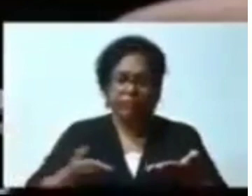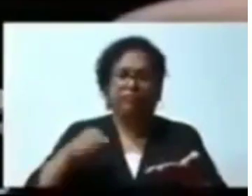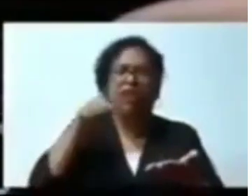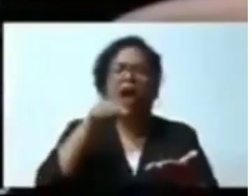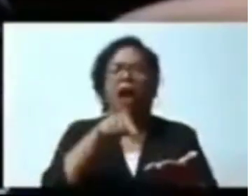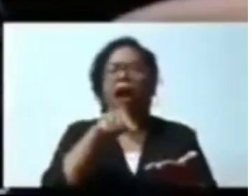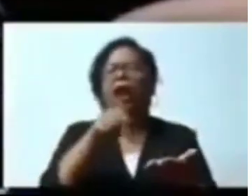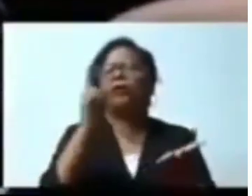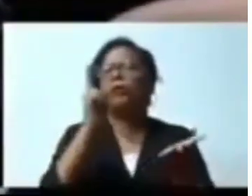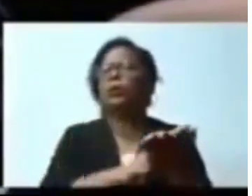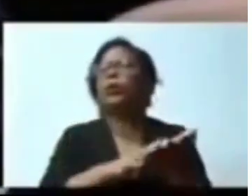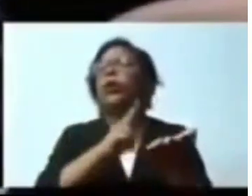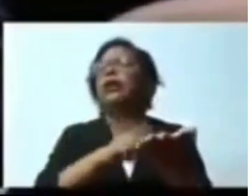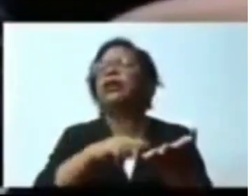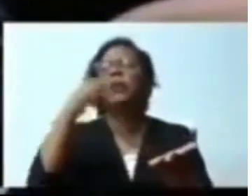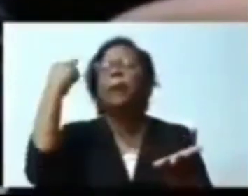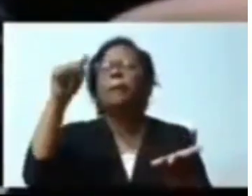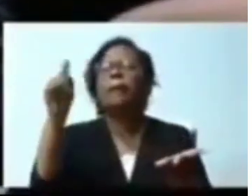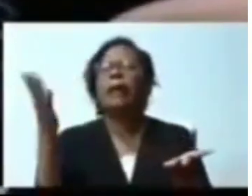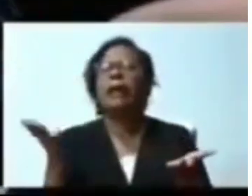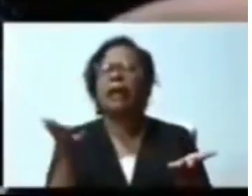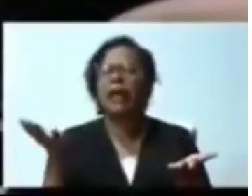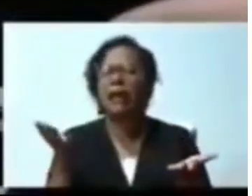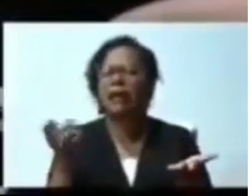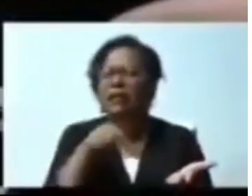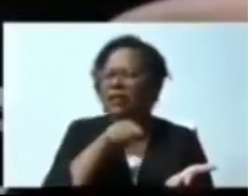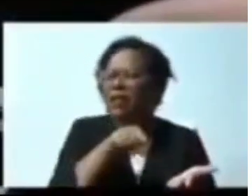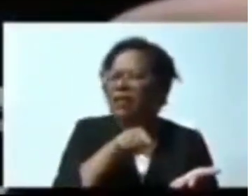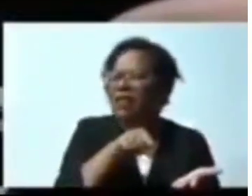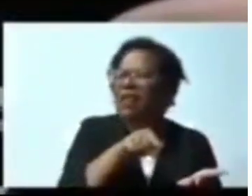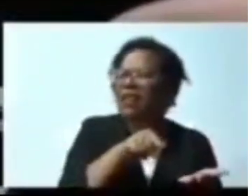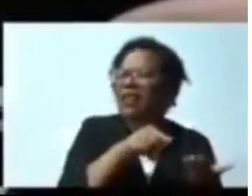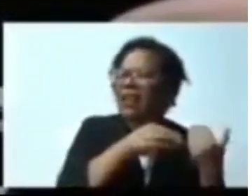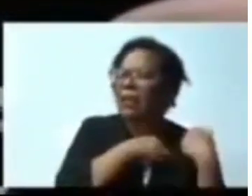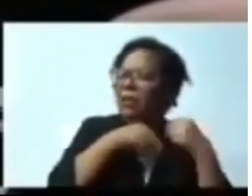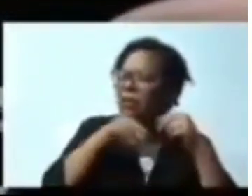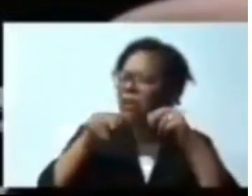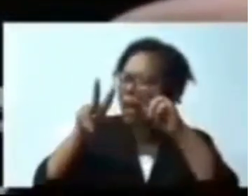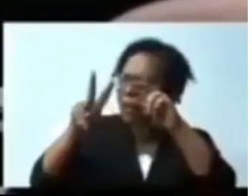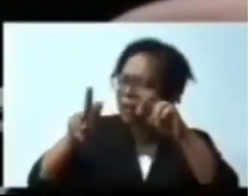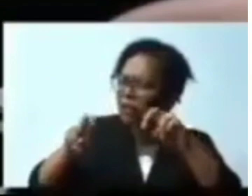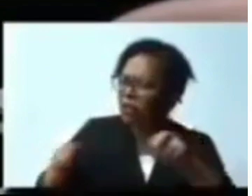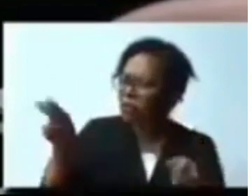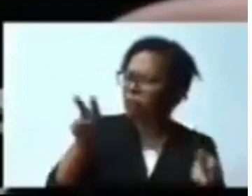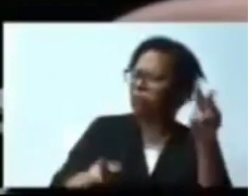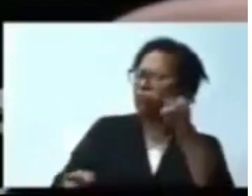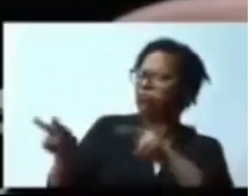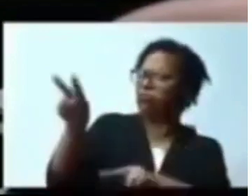supervisarlo. Pero entonces después, ¿quién supervisa cuánto llegaron por las aduanas, si fueron 118 millones de dólares o no?